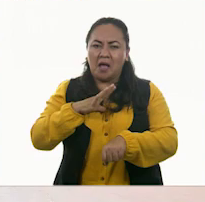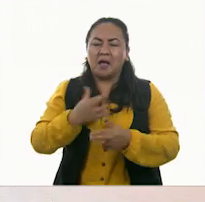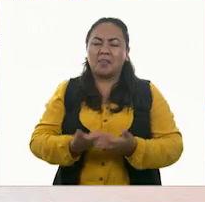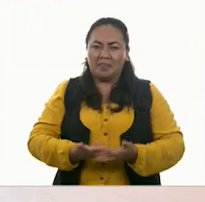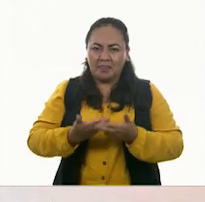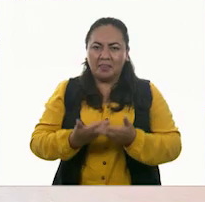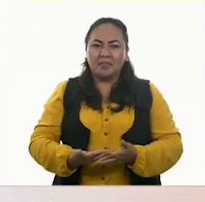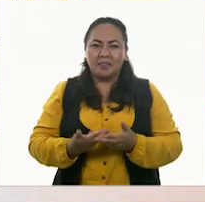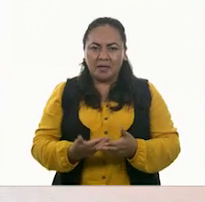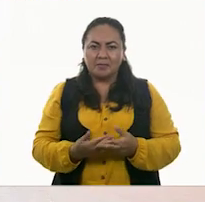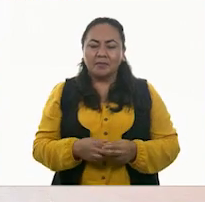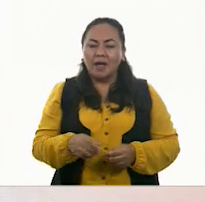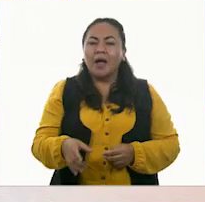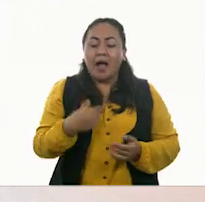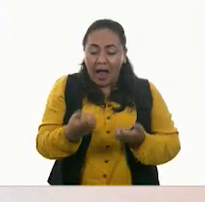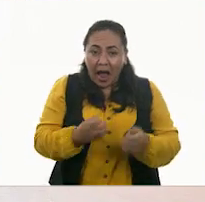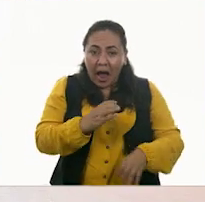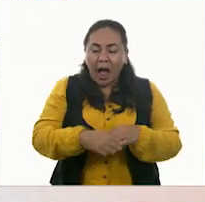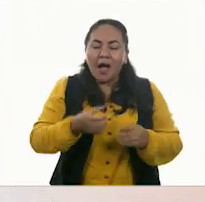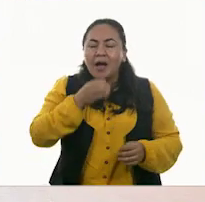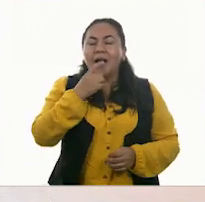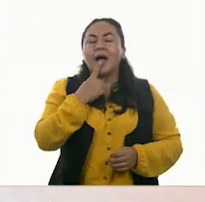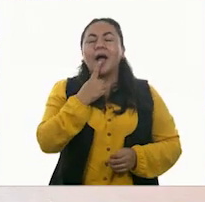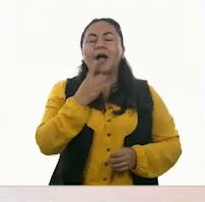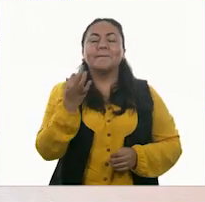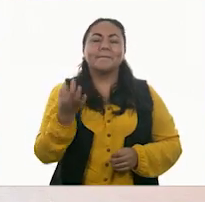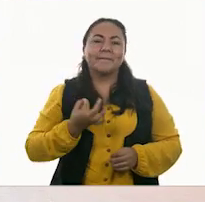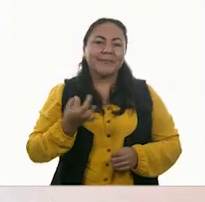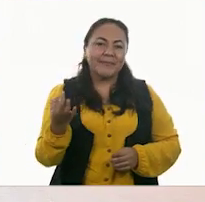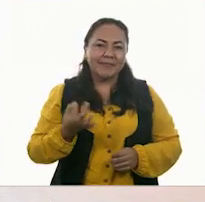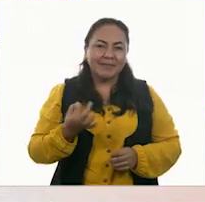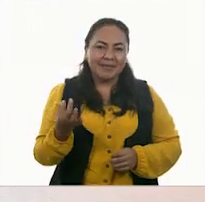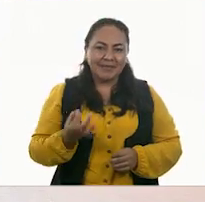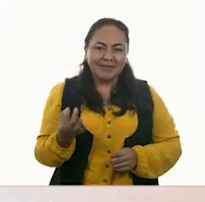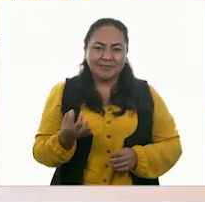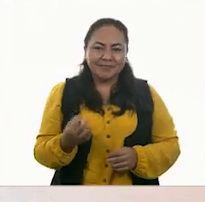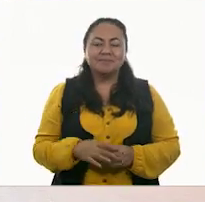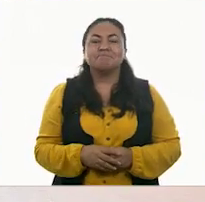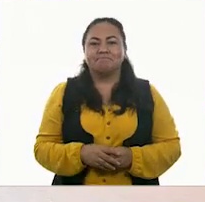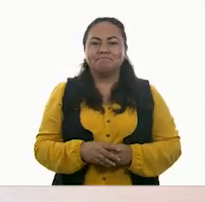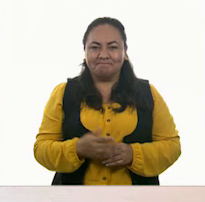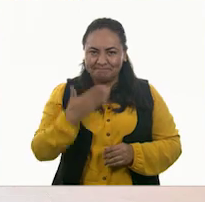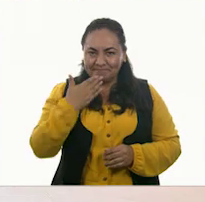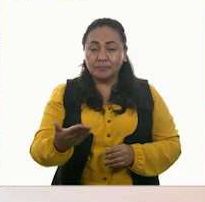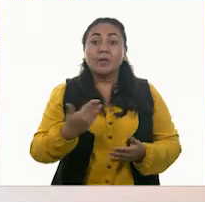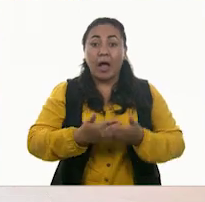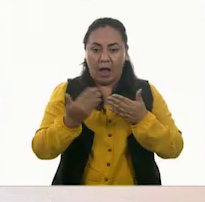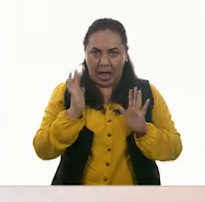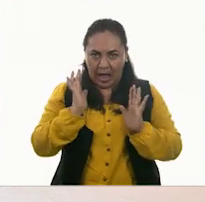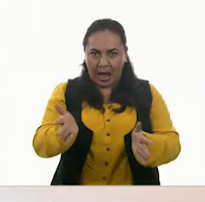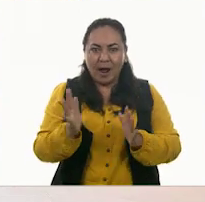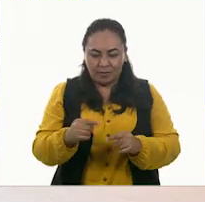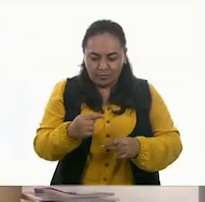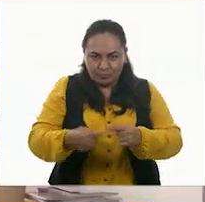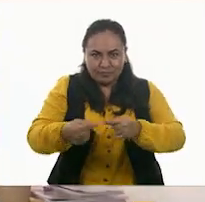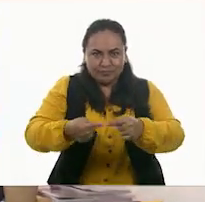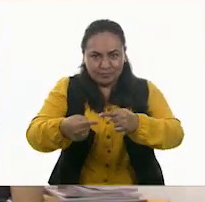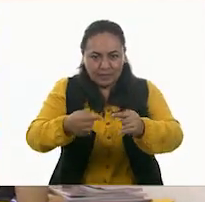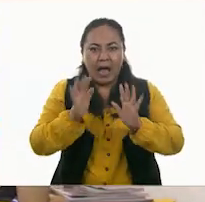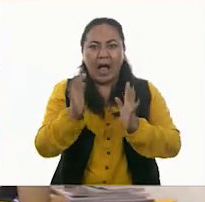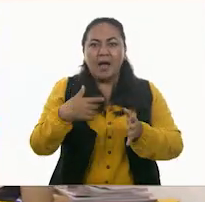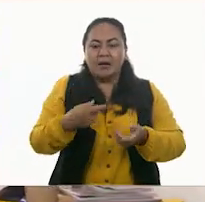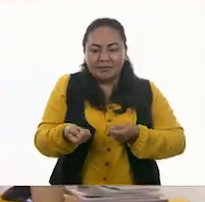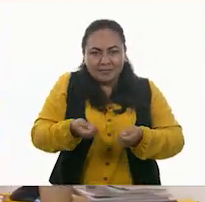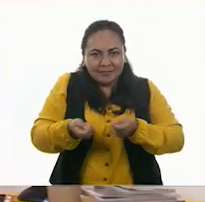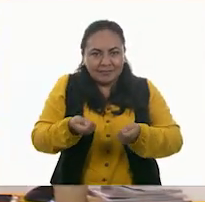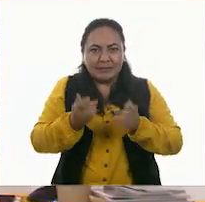Qué rico sabe después de un ejercicio. Excelente, muy bien, Aníbal. Muy bien, ya rodamos, ya manipulamos